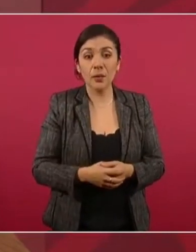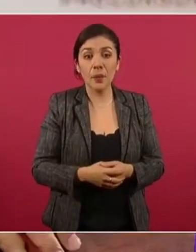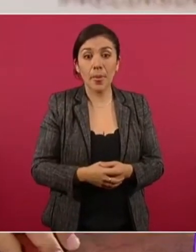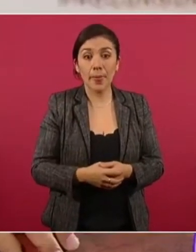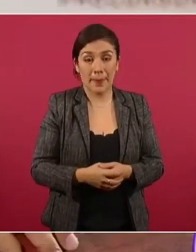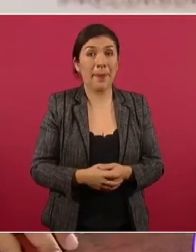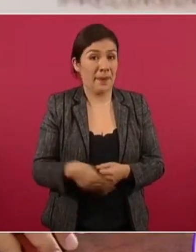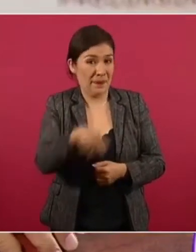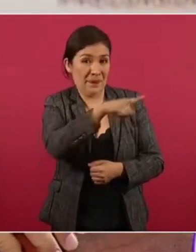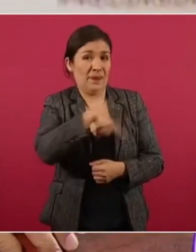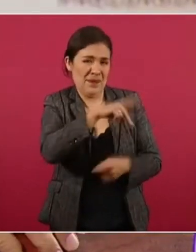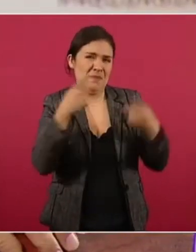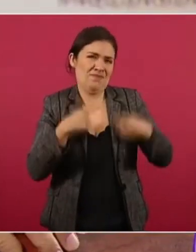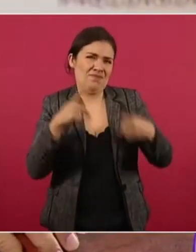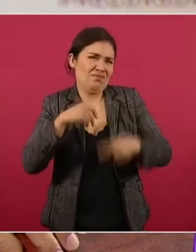conservadores